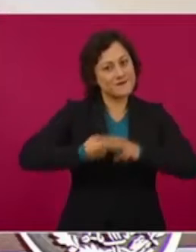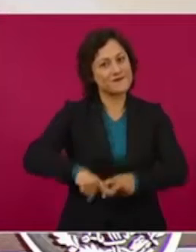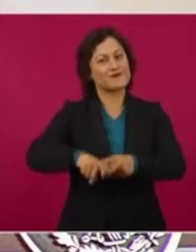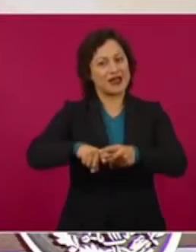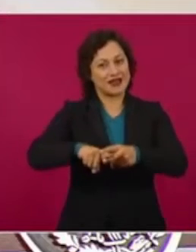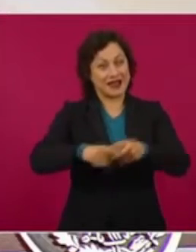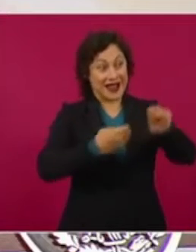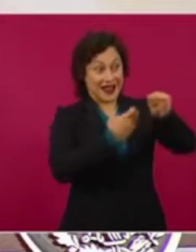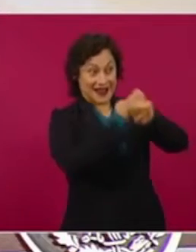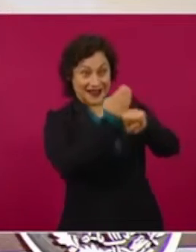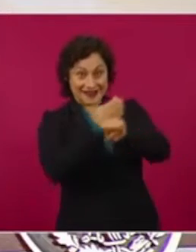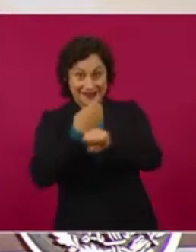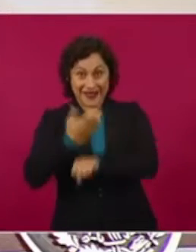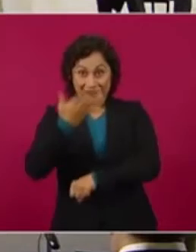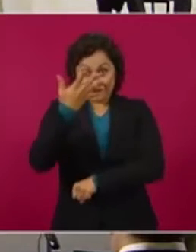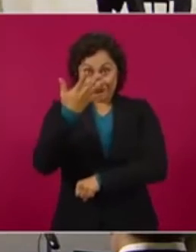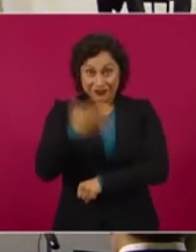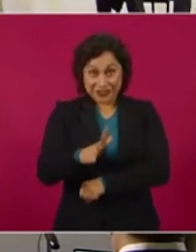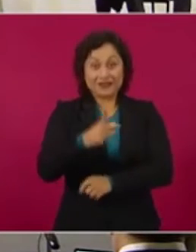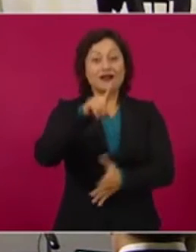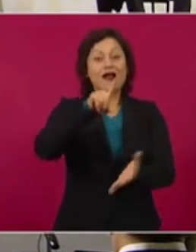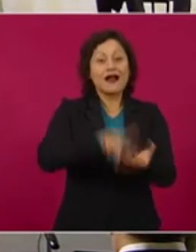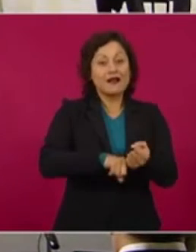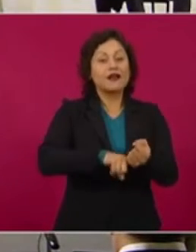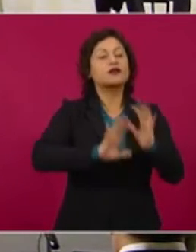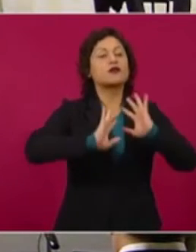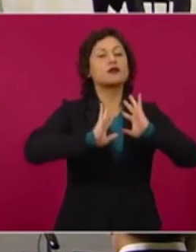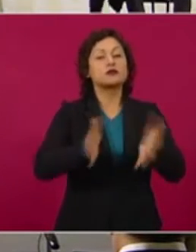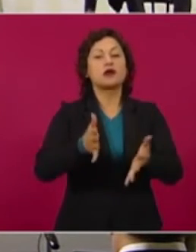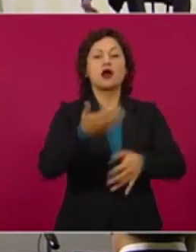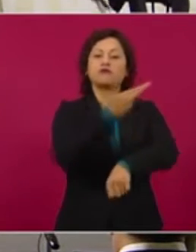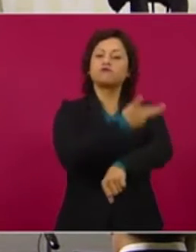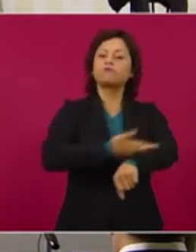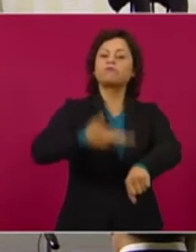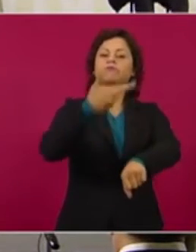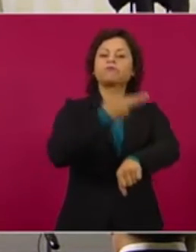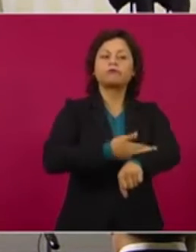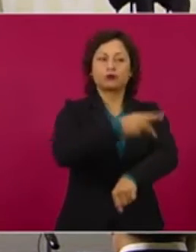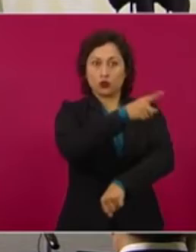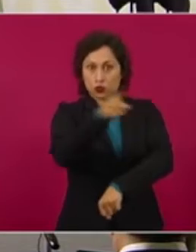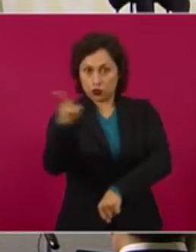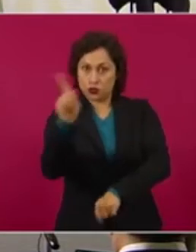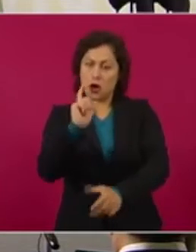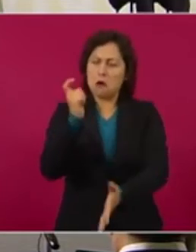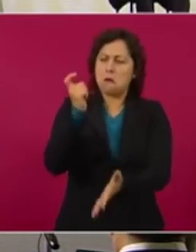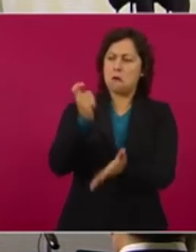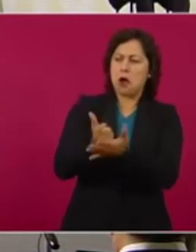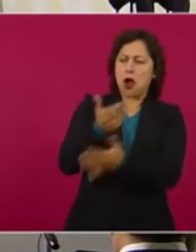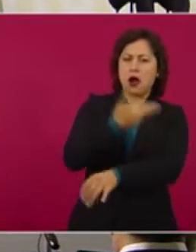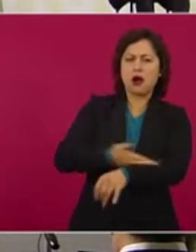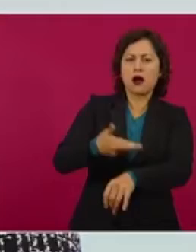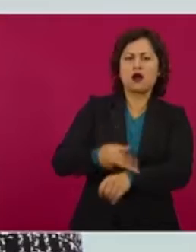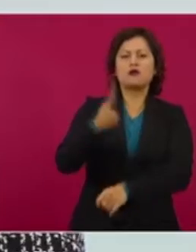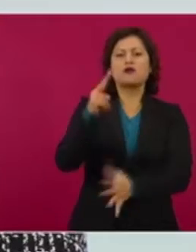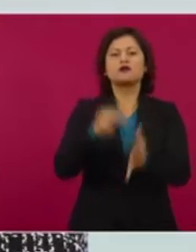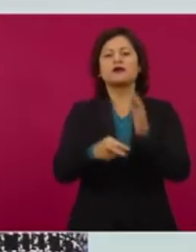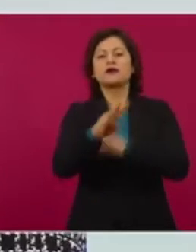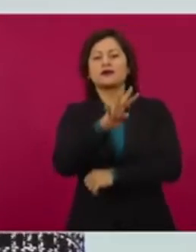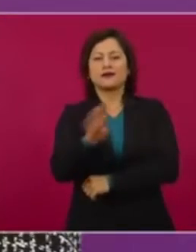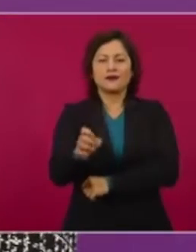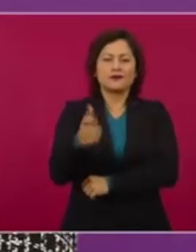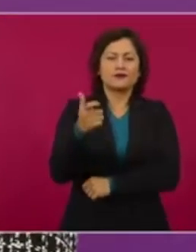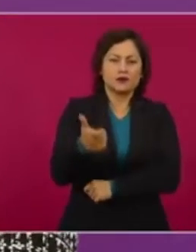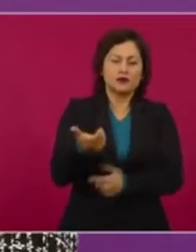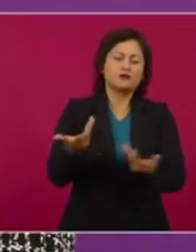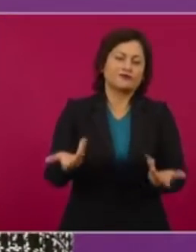esas 10 entidades por 2,500 pesos cada trámite. Seguimos construyendo un